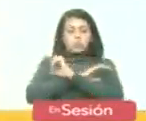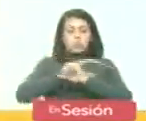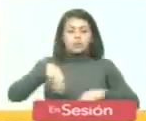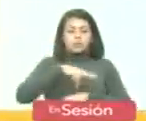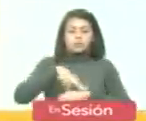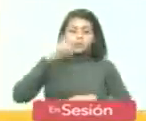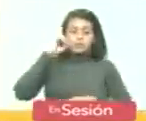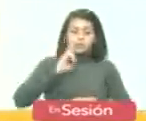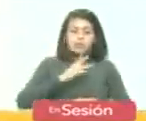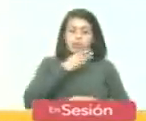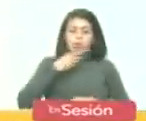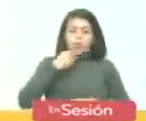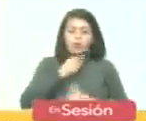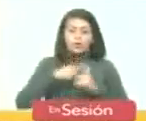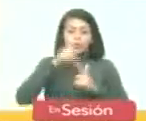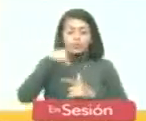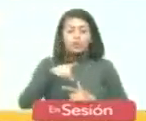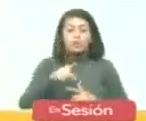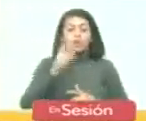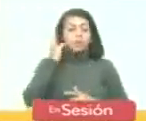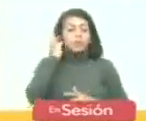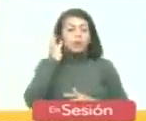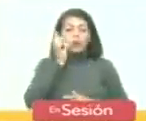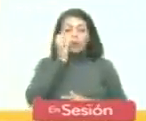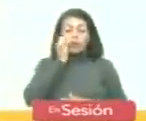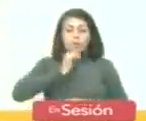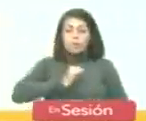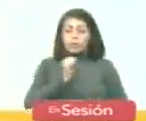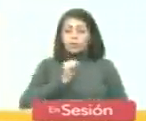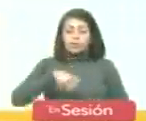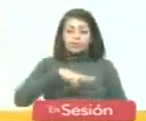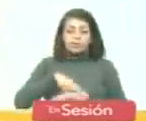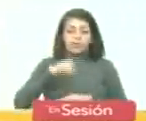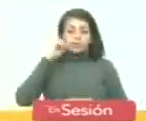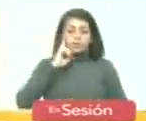y los jóvenes también y las muchachas de la Policía Nacional Bolivariana.